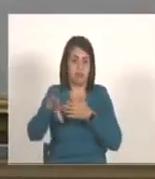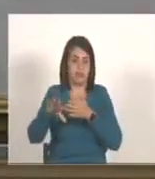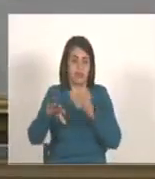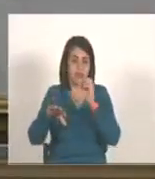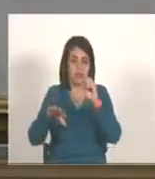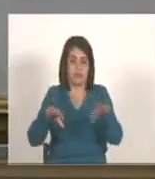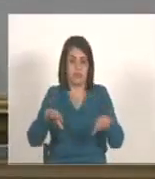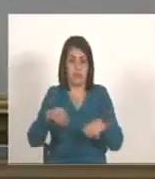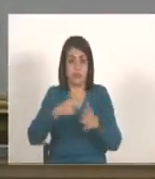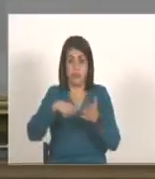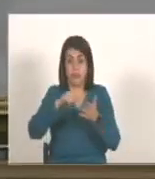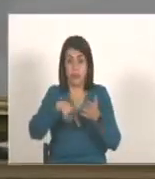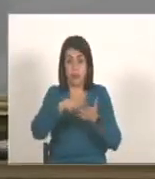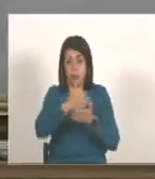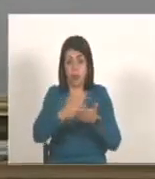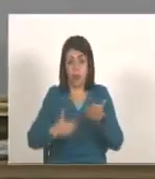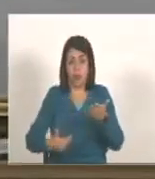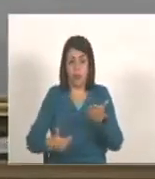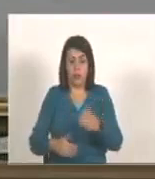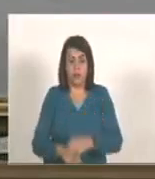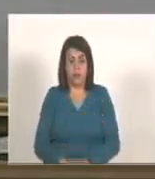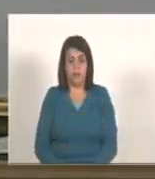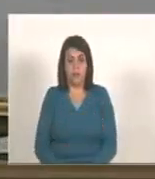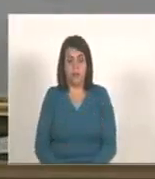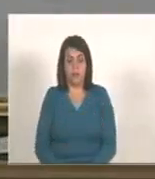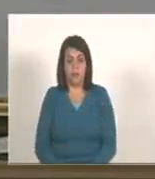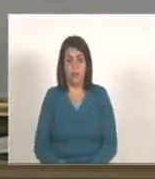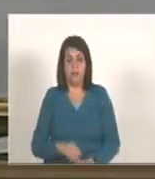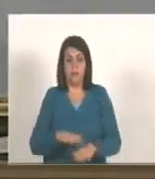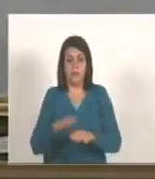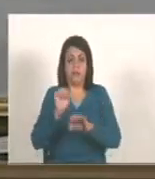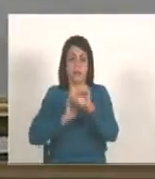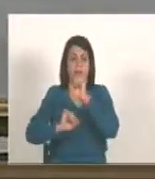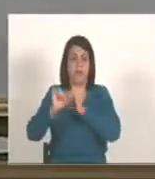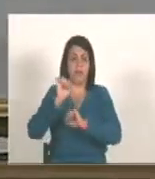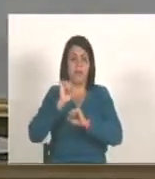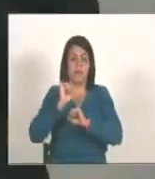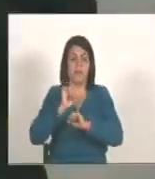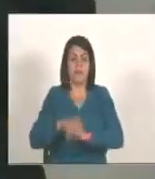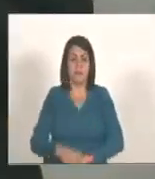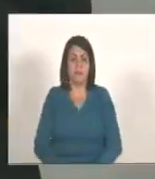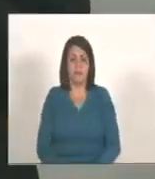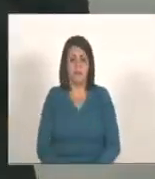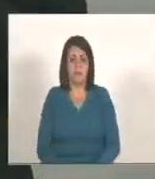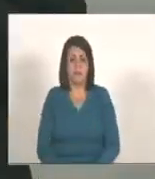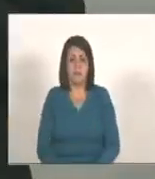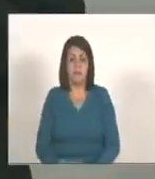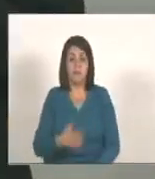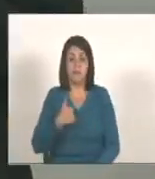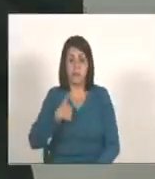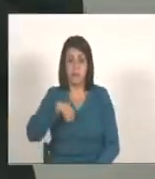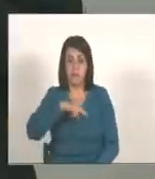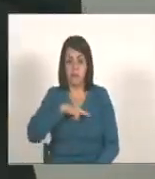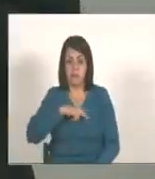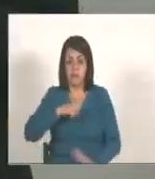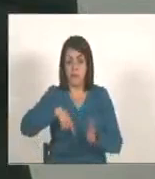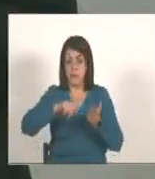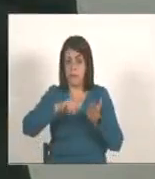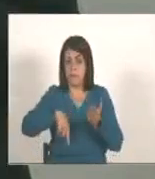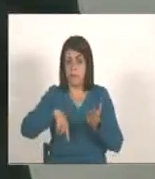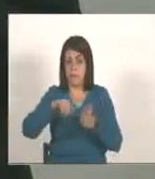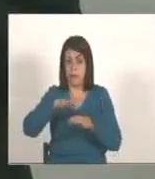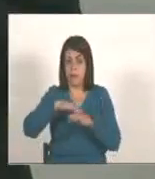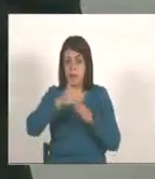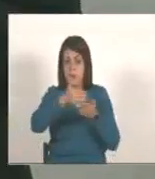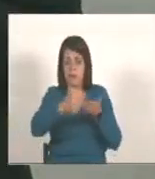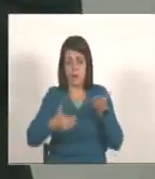Porque si ellos firmaron ese papel, es para defenderlo. Si nosotros firmamos ese papel,